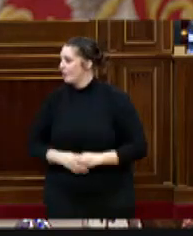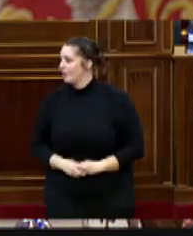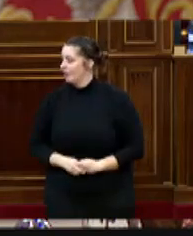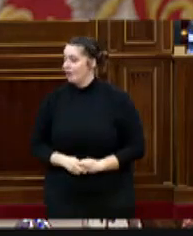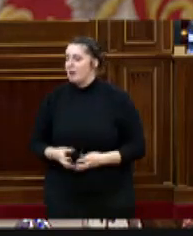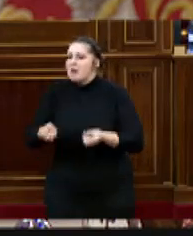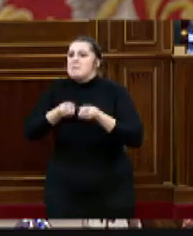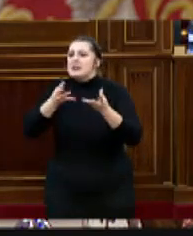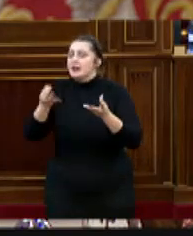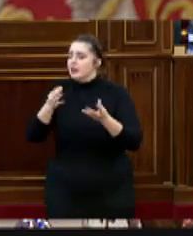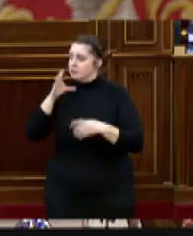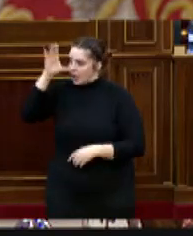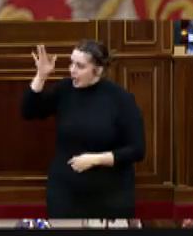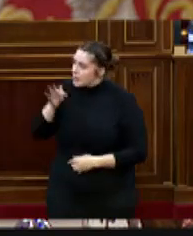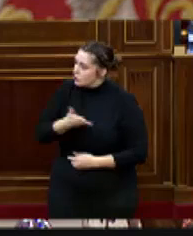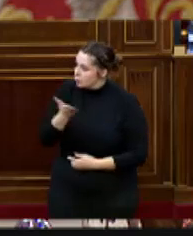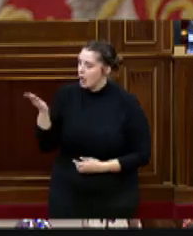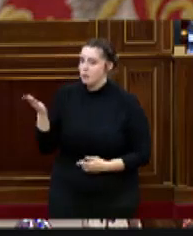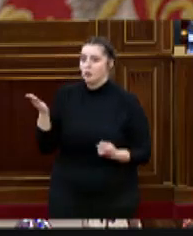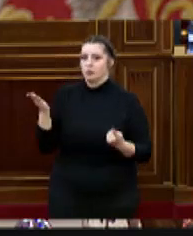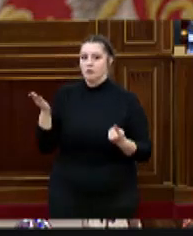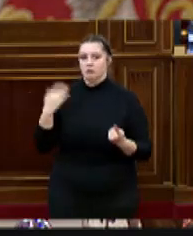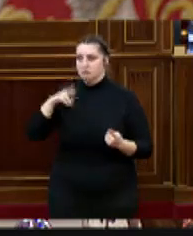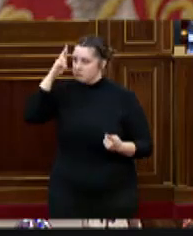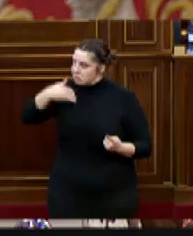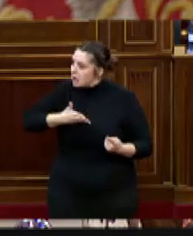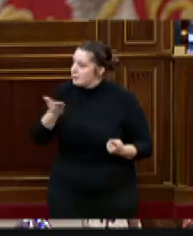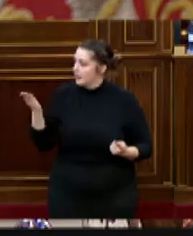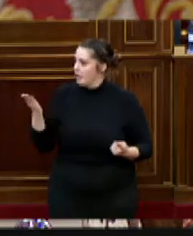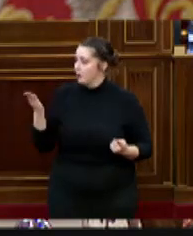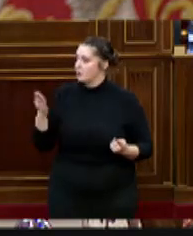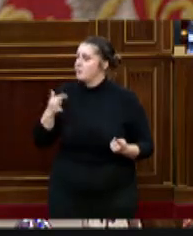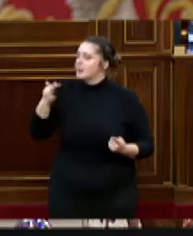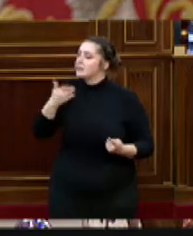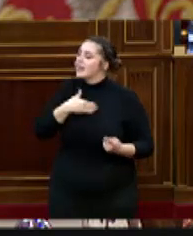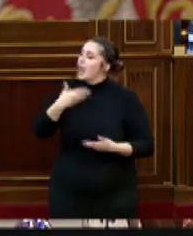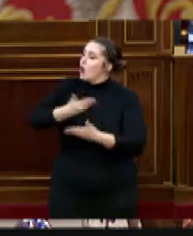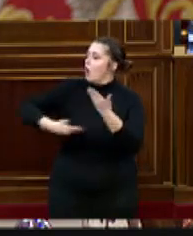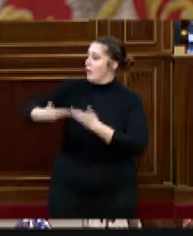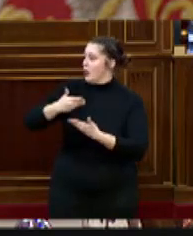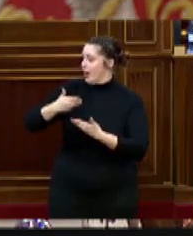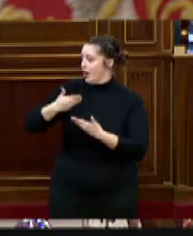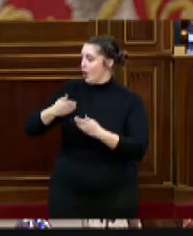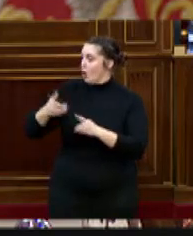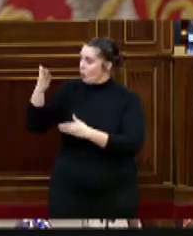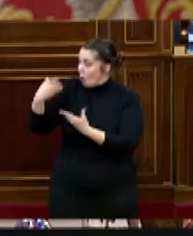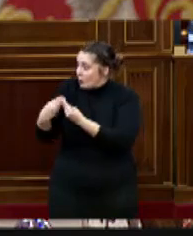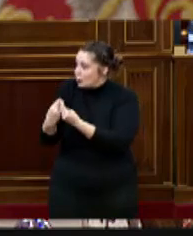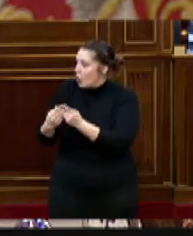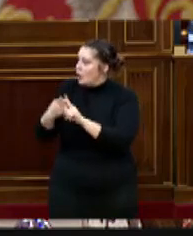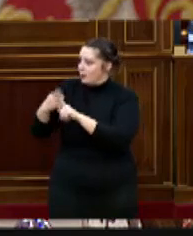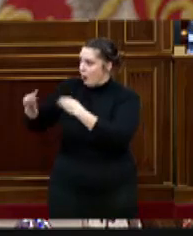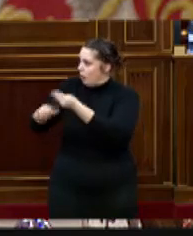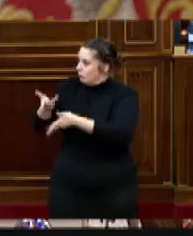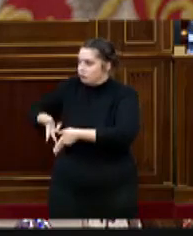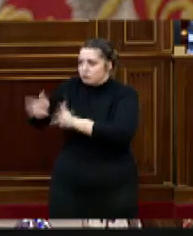el mensaje de que os escuchamos os respetamos y queremos colaborar con vosotras y vosotros para que hagáis lo que